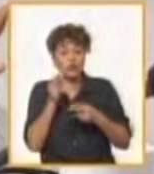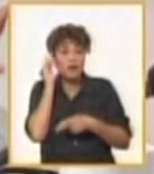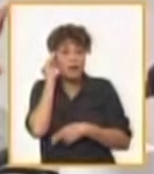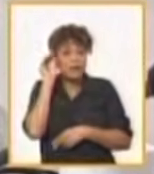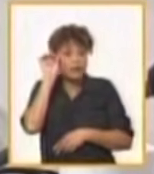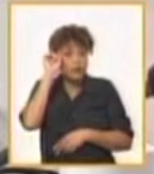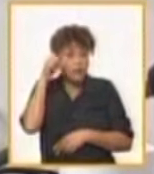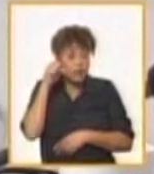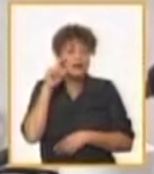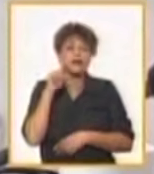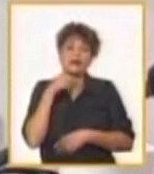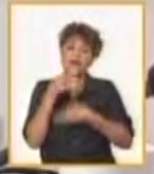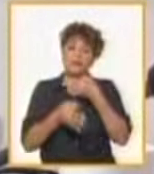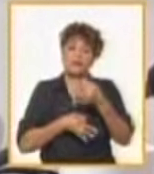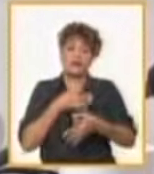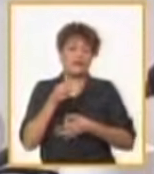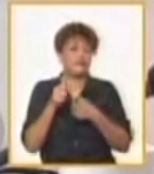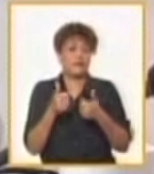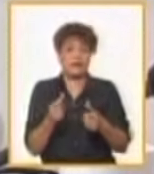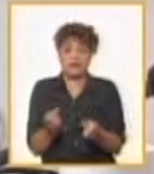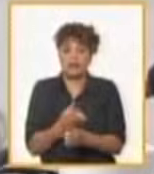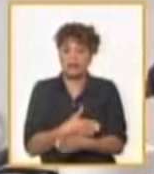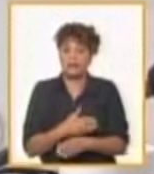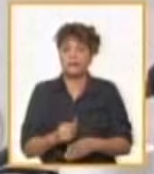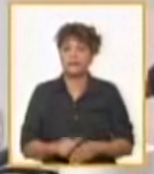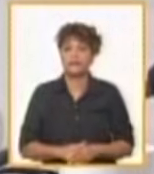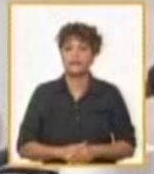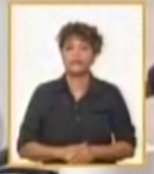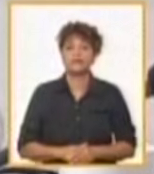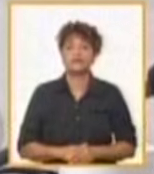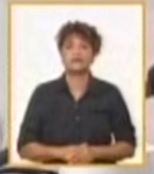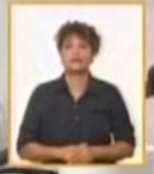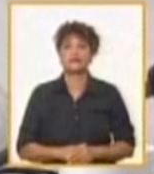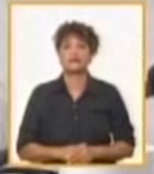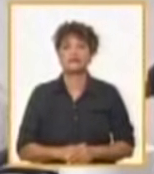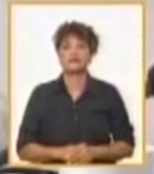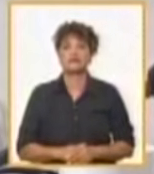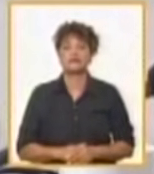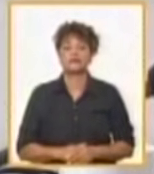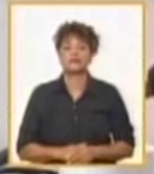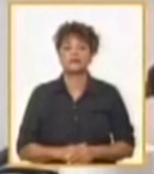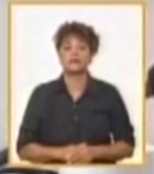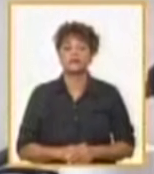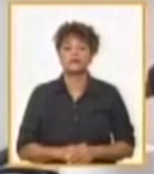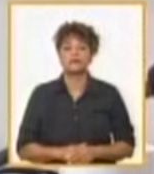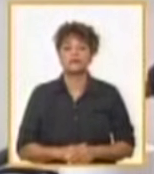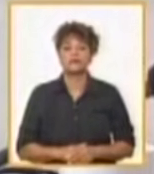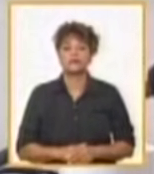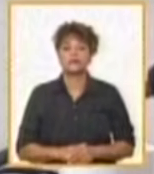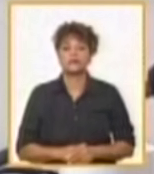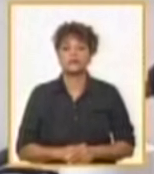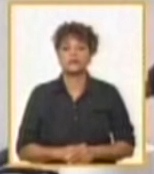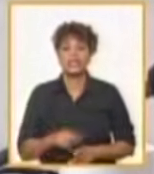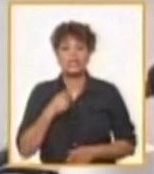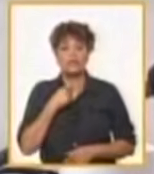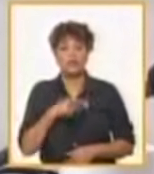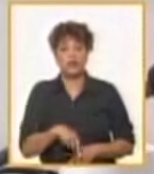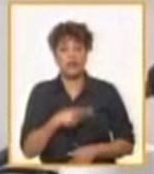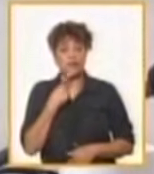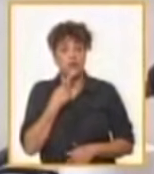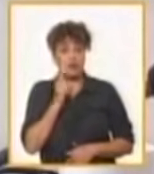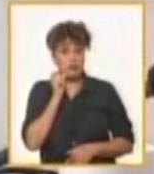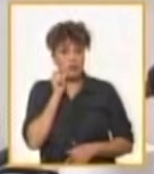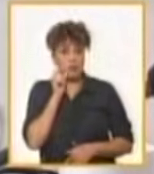autor intelectual de Moncada, pero si no llegaba a ese momento de